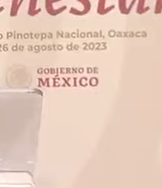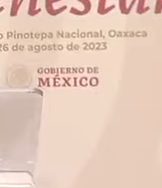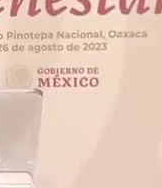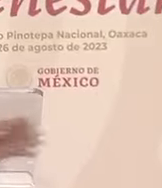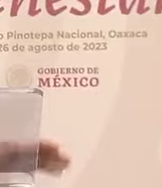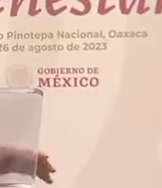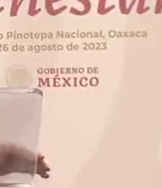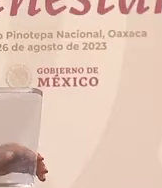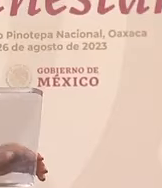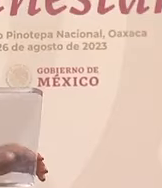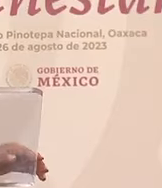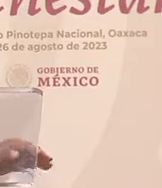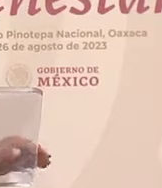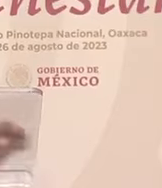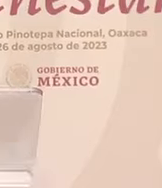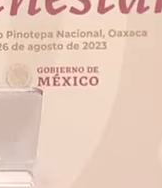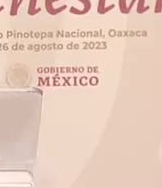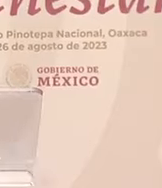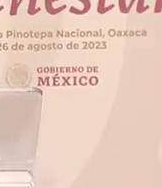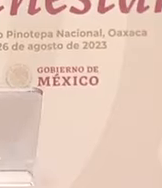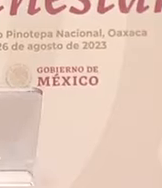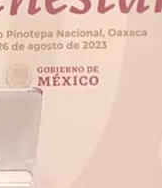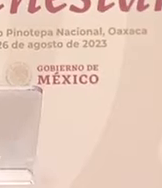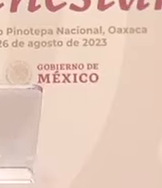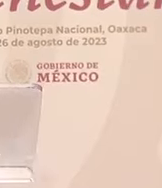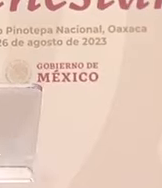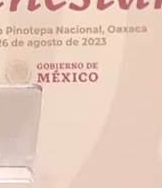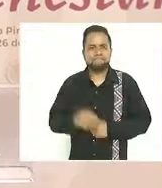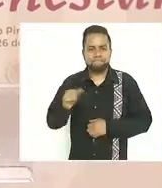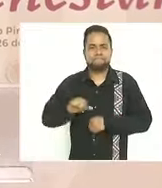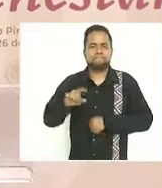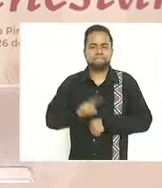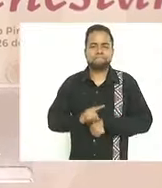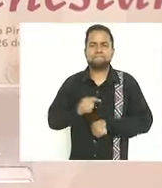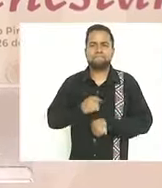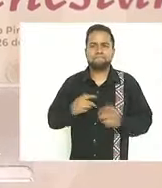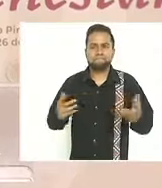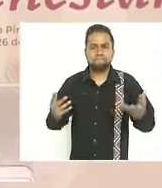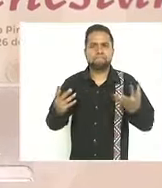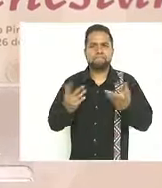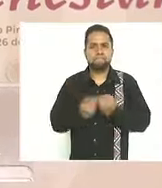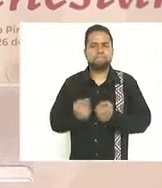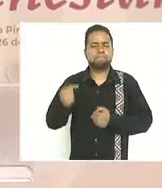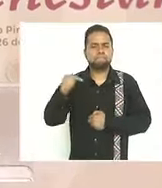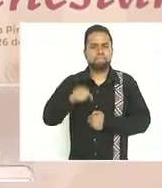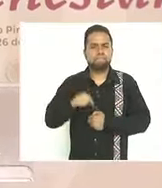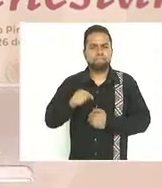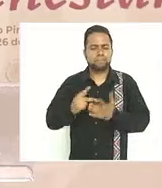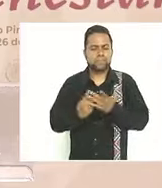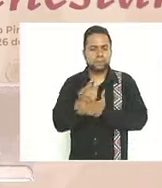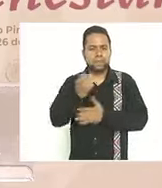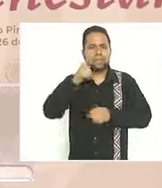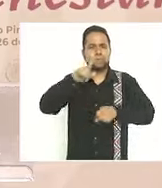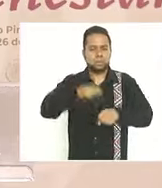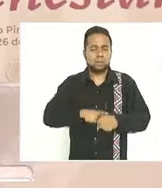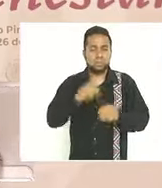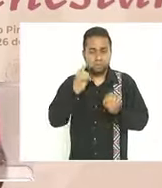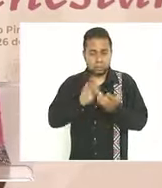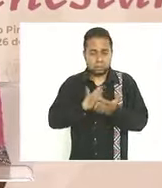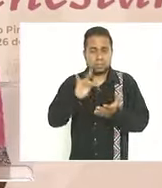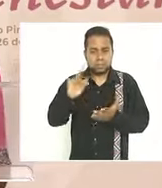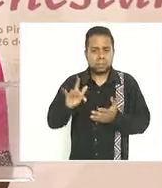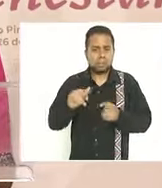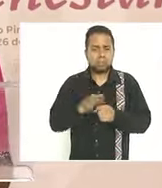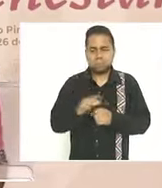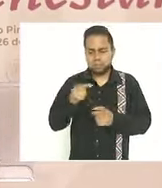costa y la mixteca oaxaqueña que el día de hoy nos estamos reuniendo aquí en Pinotepa Nacional muchísimas gracias